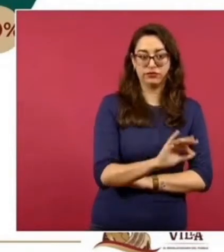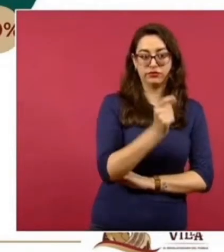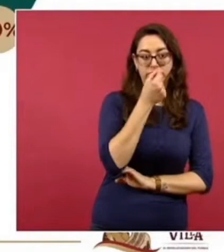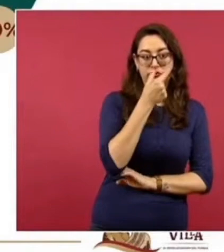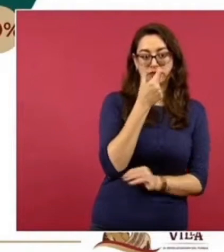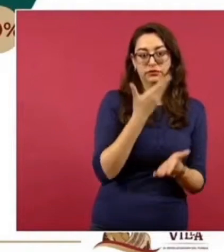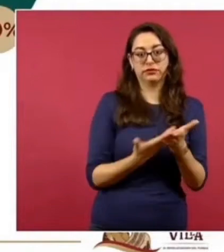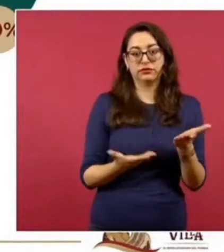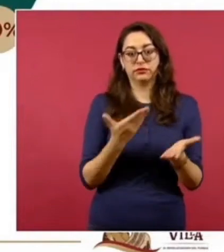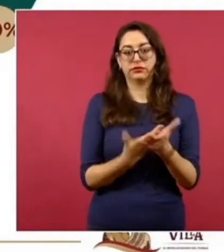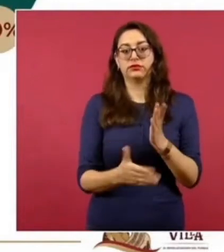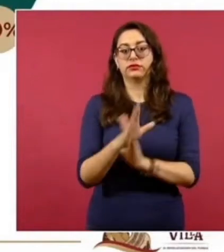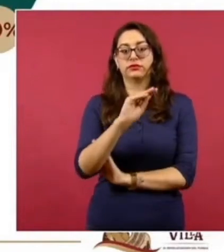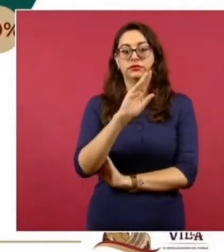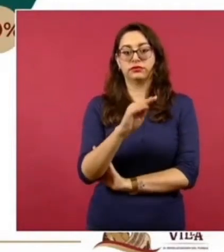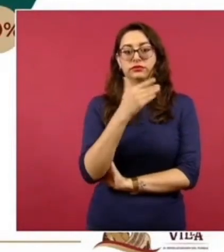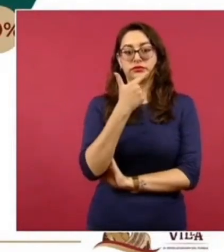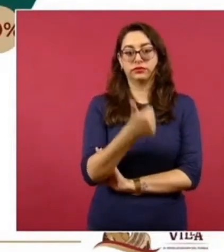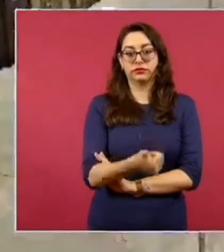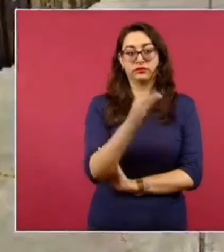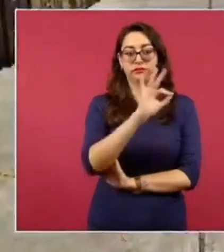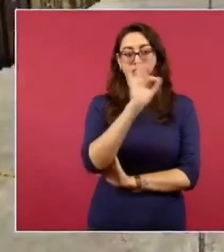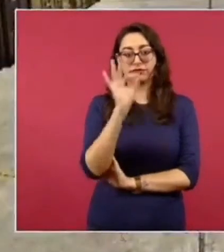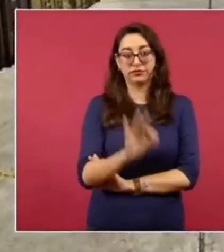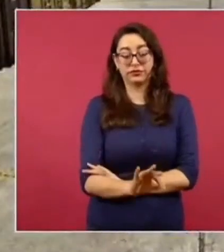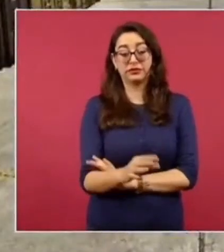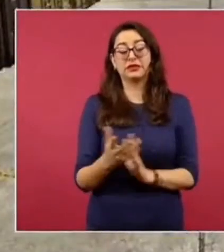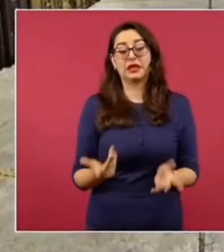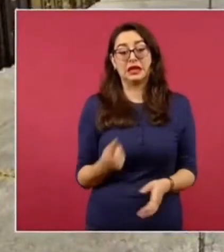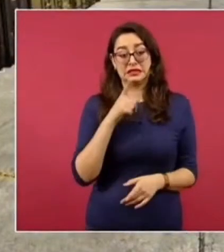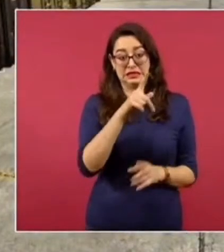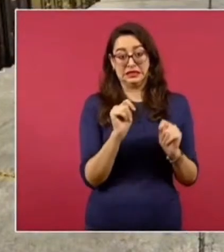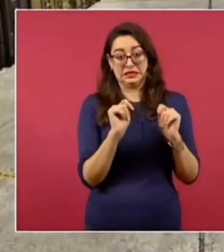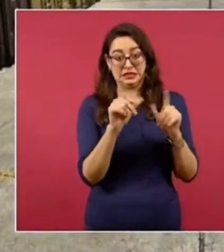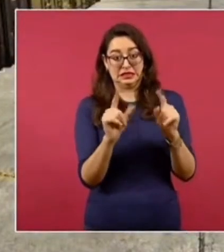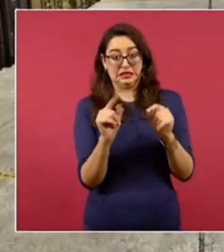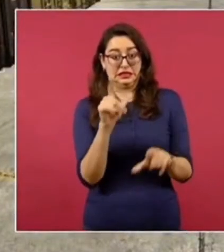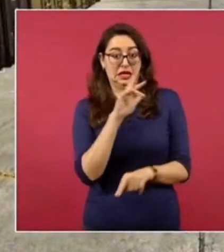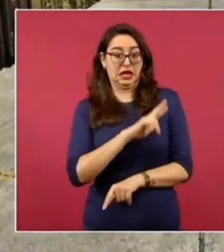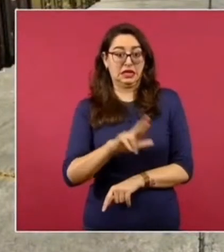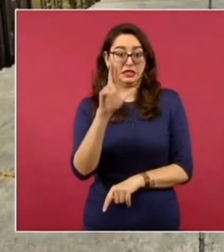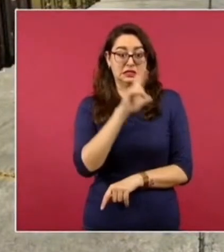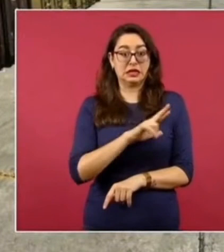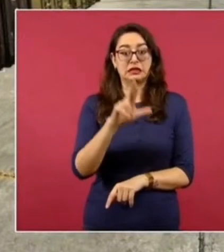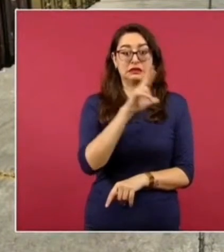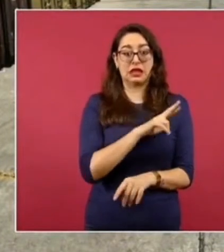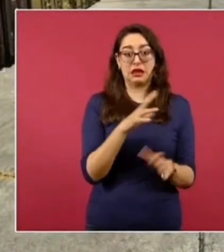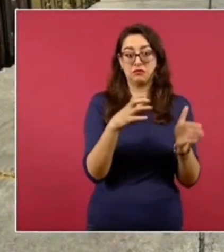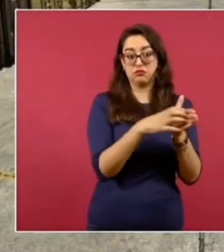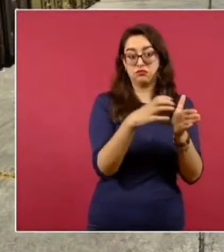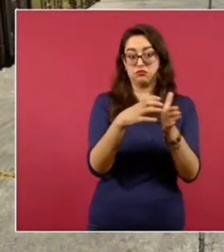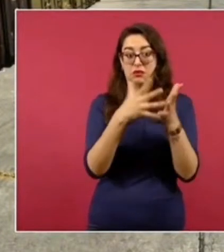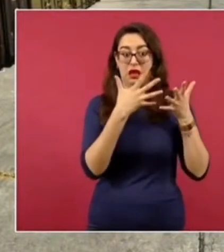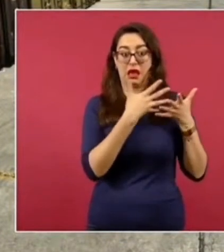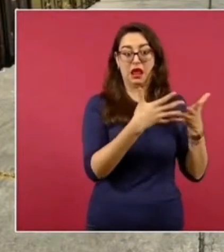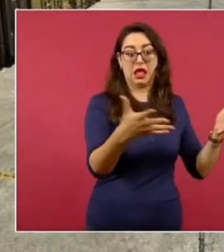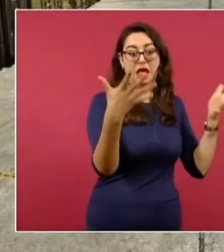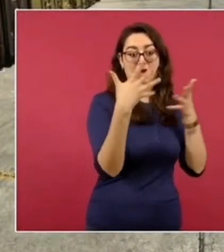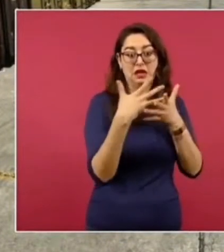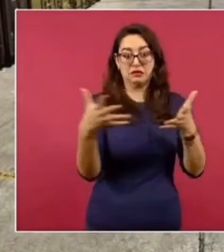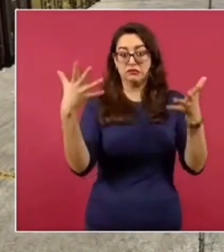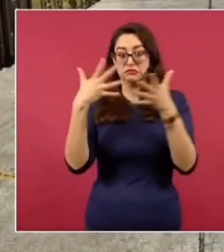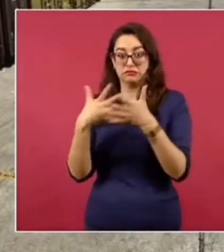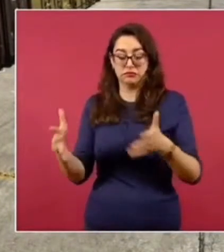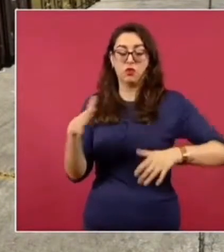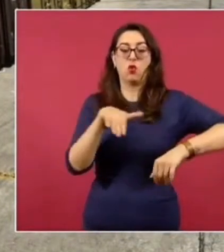la siguiente, en Tlaxcala se tuvieron que arrendar 17 contenedores con un costo de 358 millones de pesos mensuales. Encontramos esta